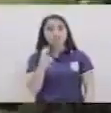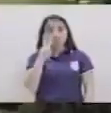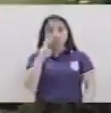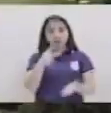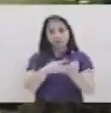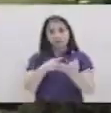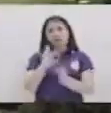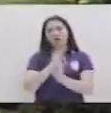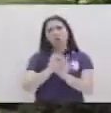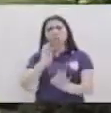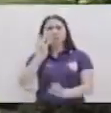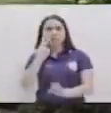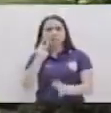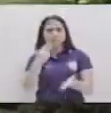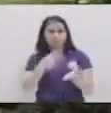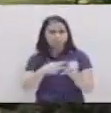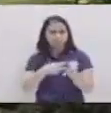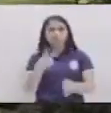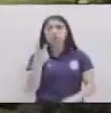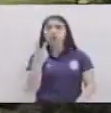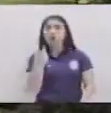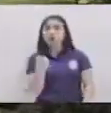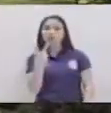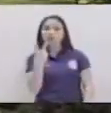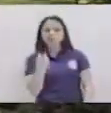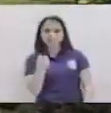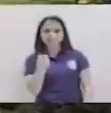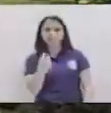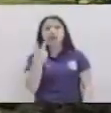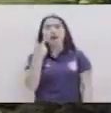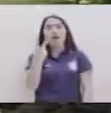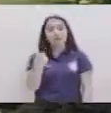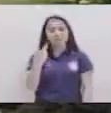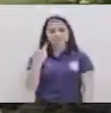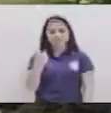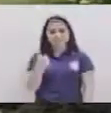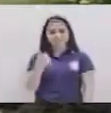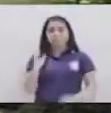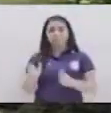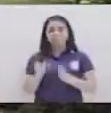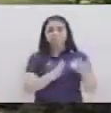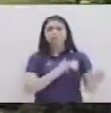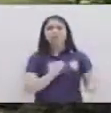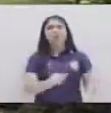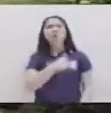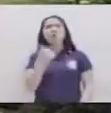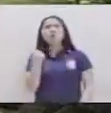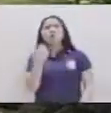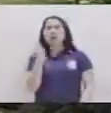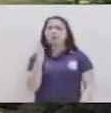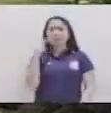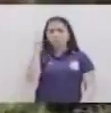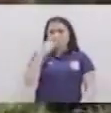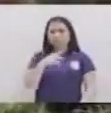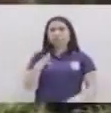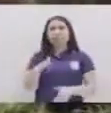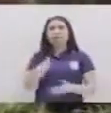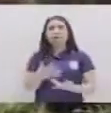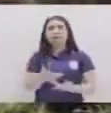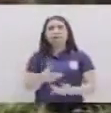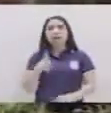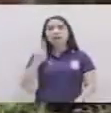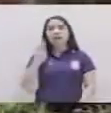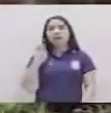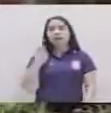eso tenemos la palabra o un sinónimo que es repetir y su configuración es tomando de referencia la seña